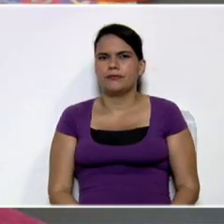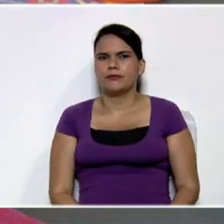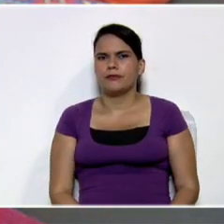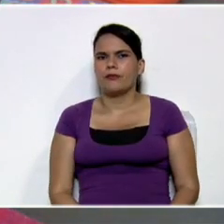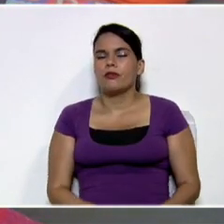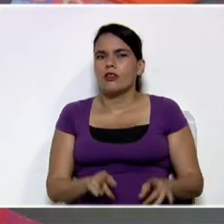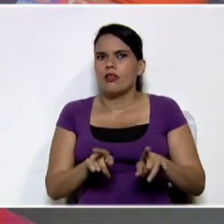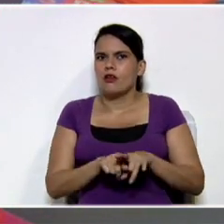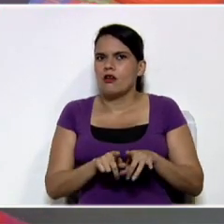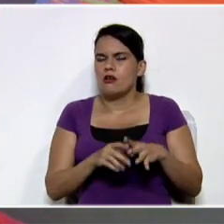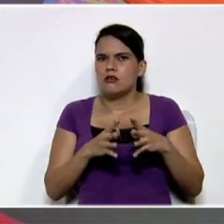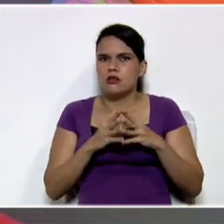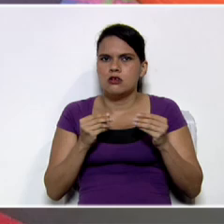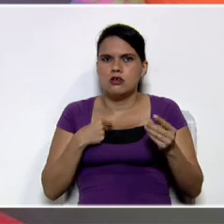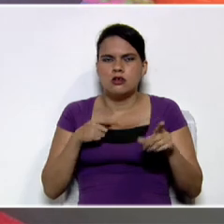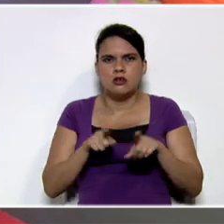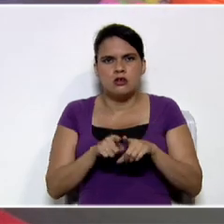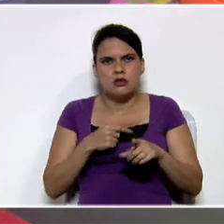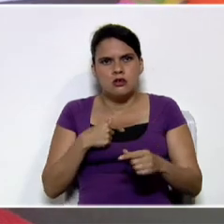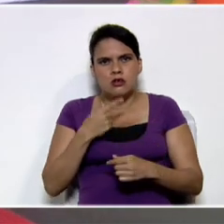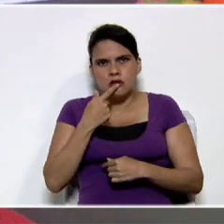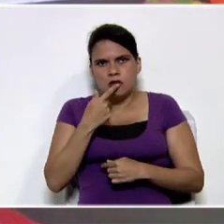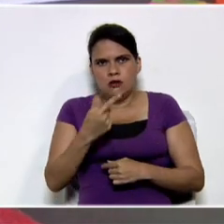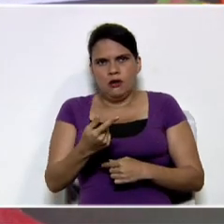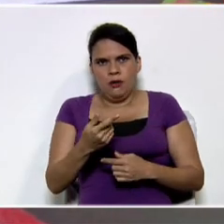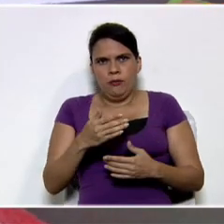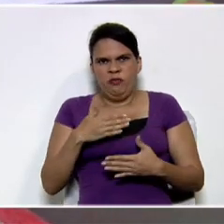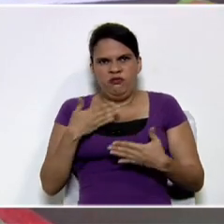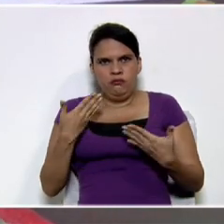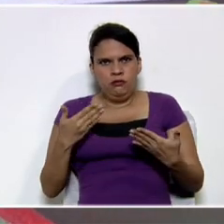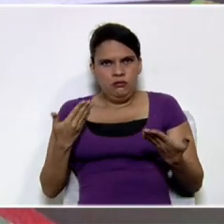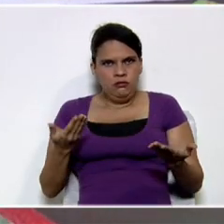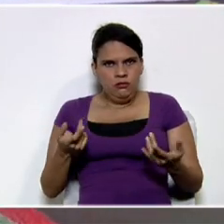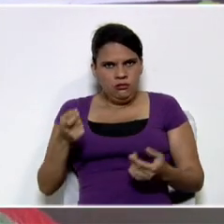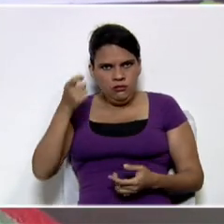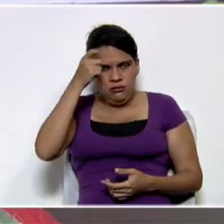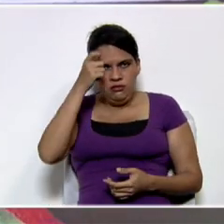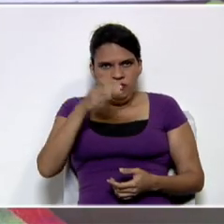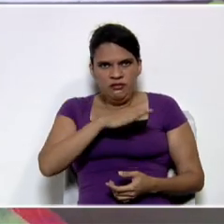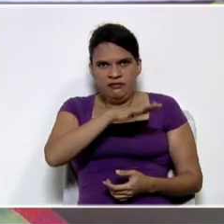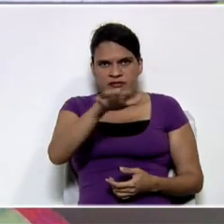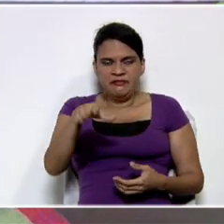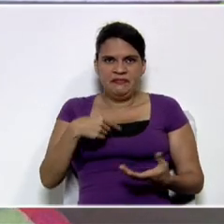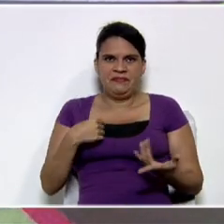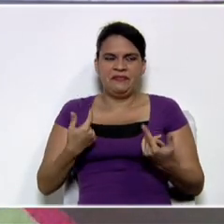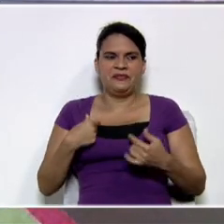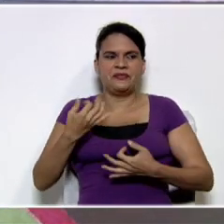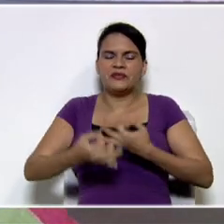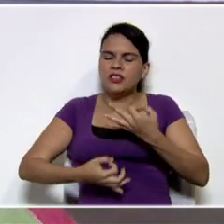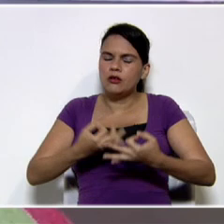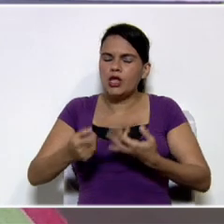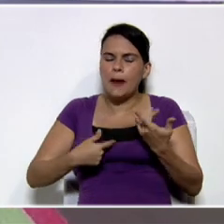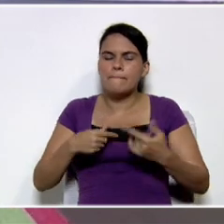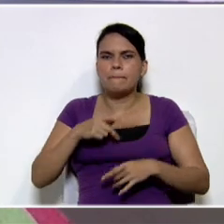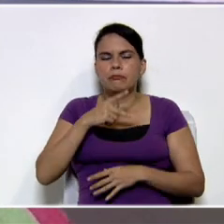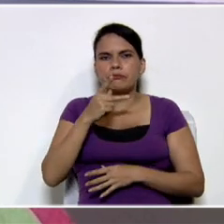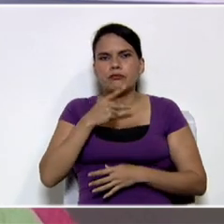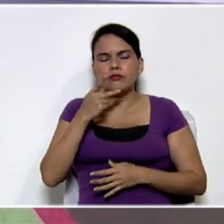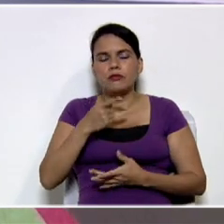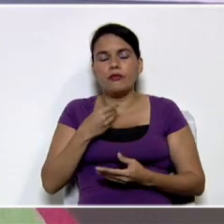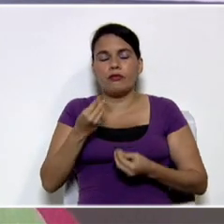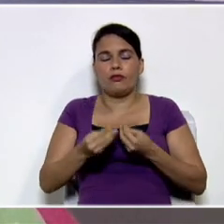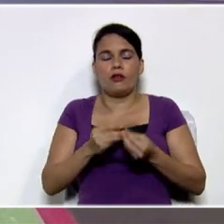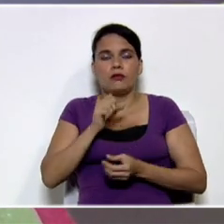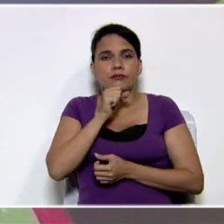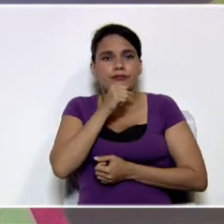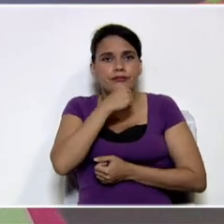sobre todo también podemos decir que cuando hablamos o nos referimos acerca de una población que envejece,